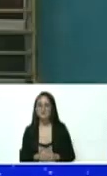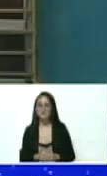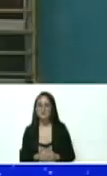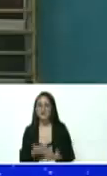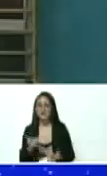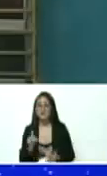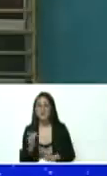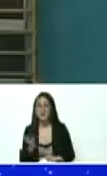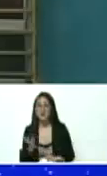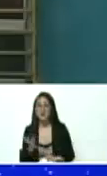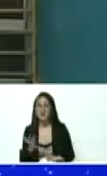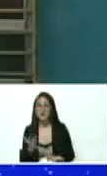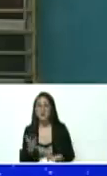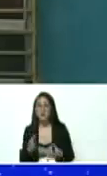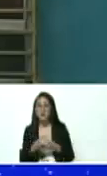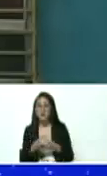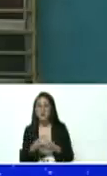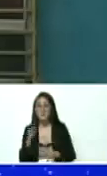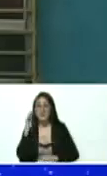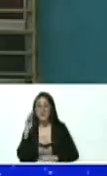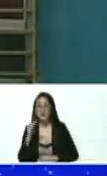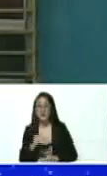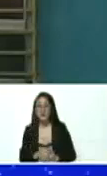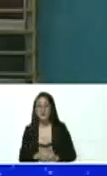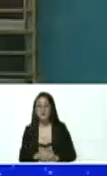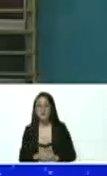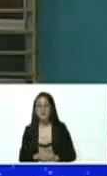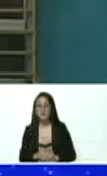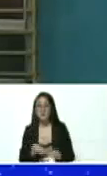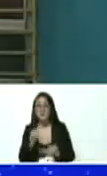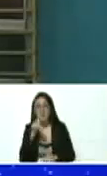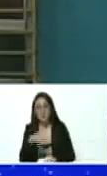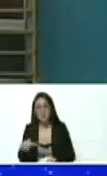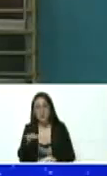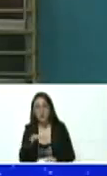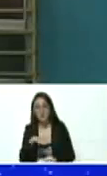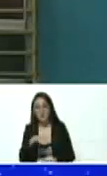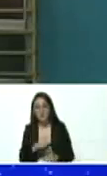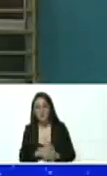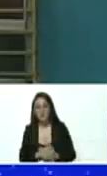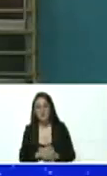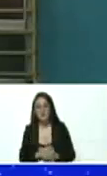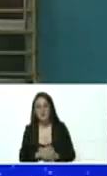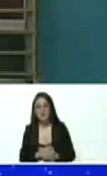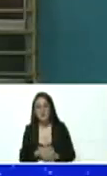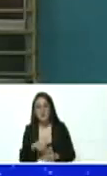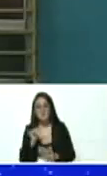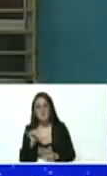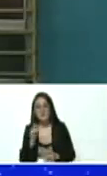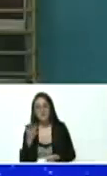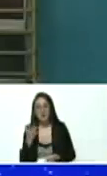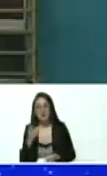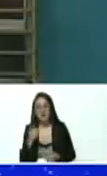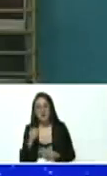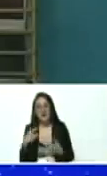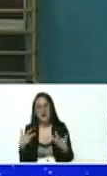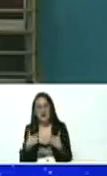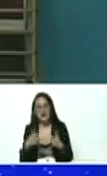También sería un trompón cívico-militar. Es el mismo pueblo. Es la misma tesis de la guerra de todo el